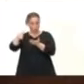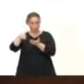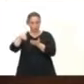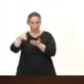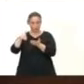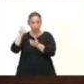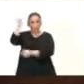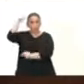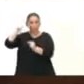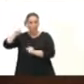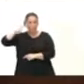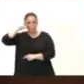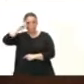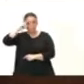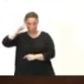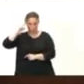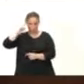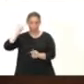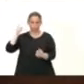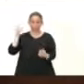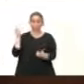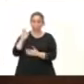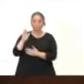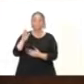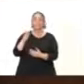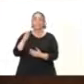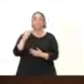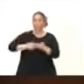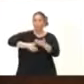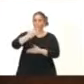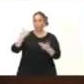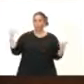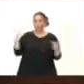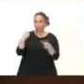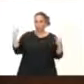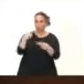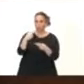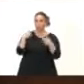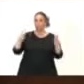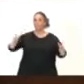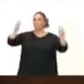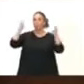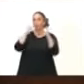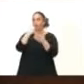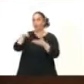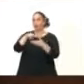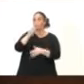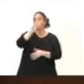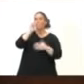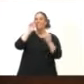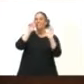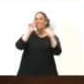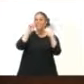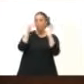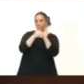Rodríguez Zapatero. Según la prensa que usted ha sacado aquí varios recortes, yo le leo un titular. No le va a gustar. 26.000